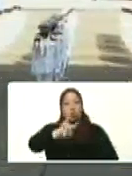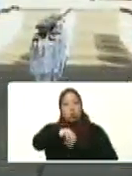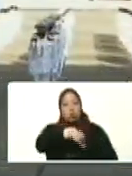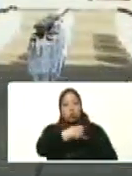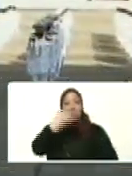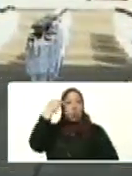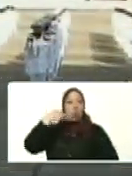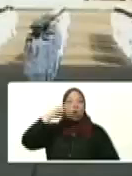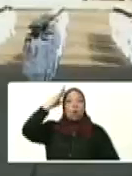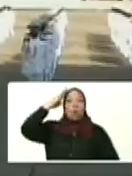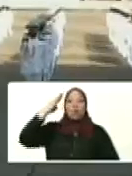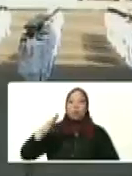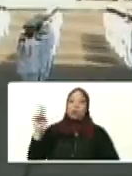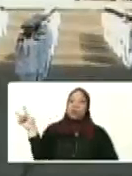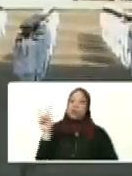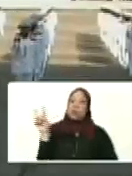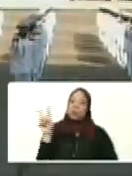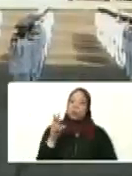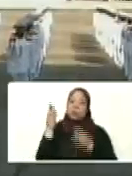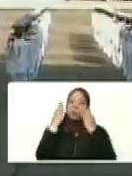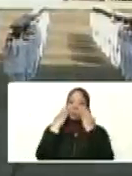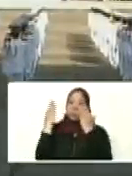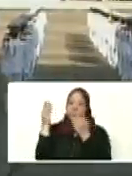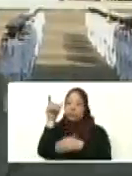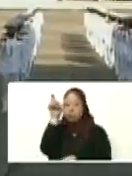Universidad Militar Bolivariana de Venezuela.